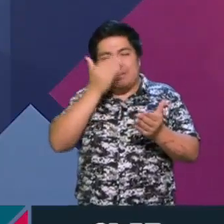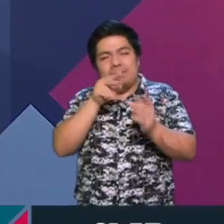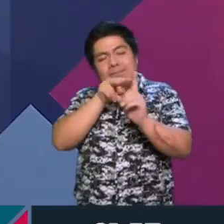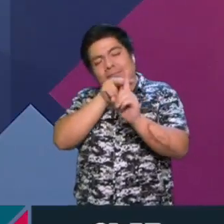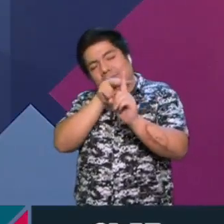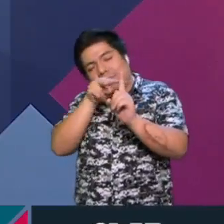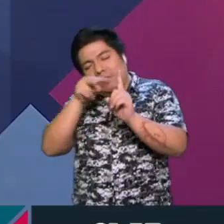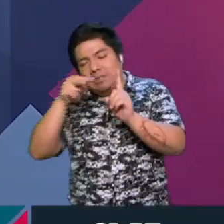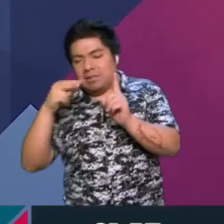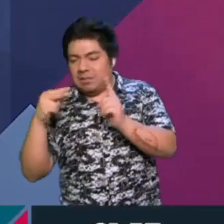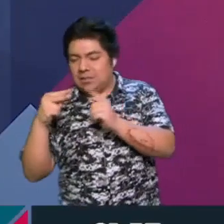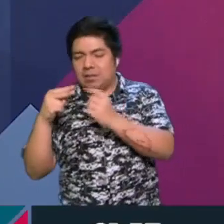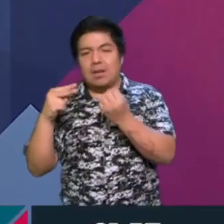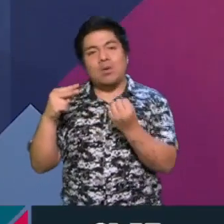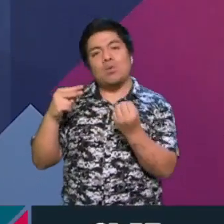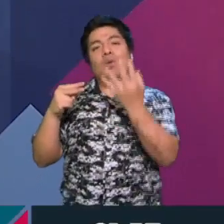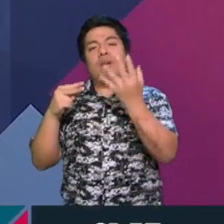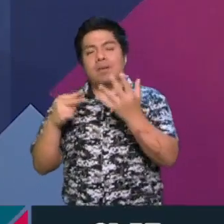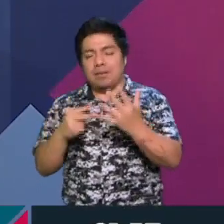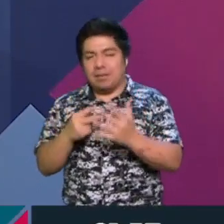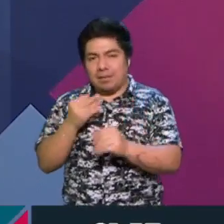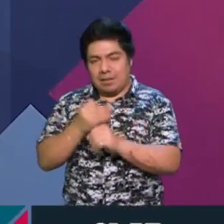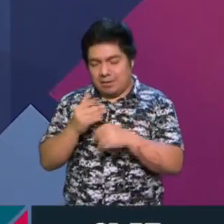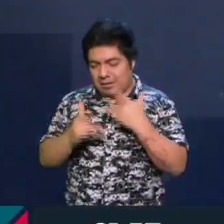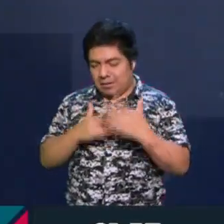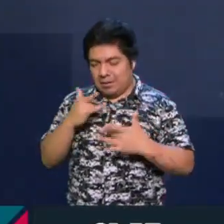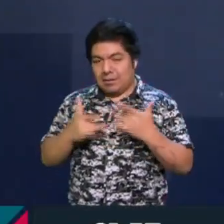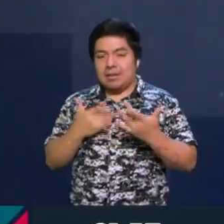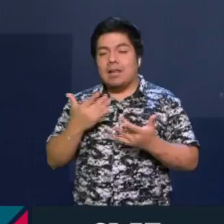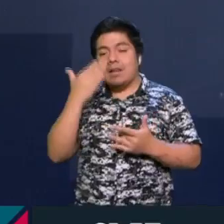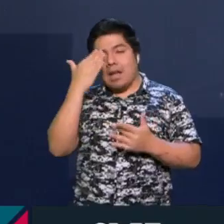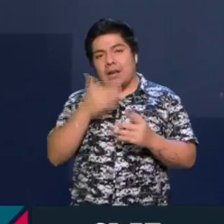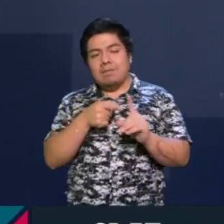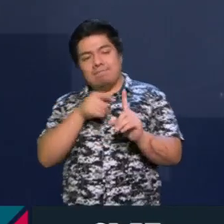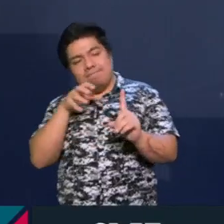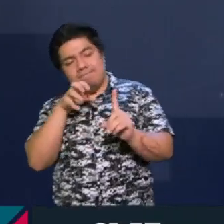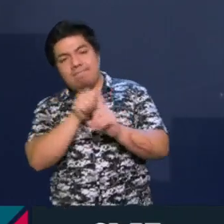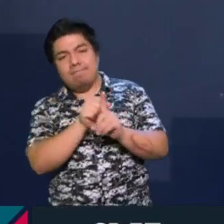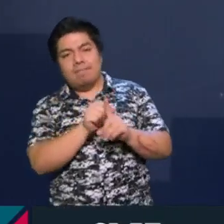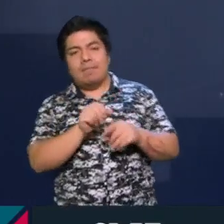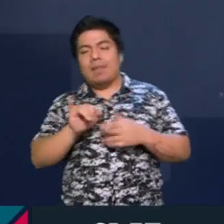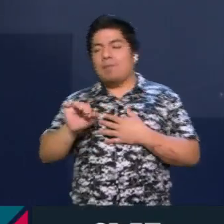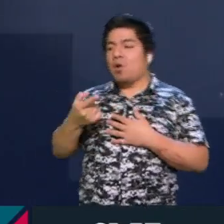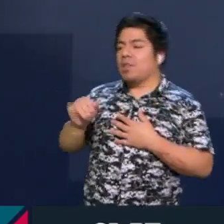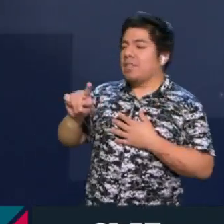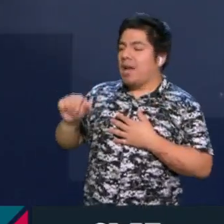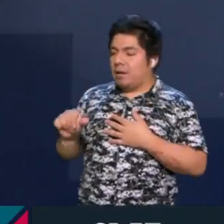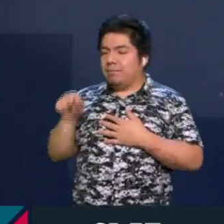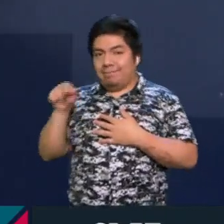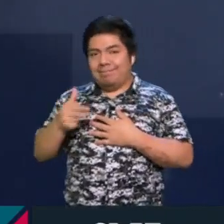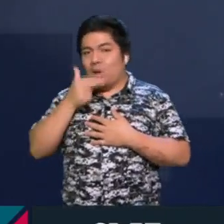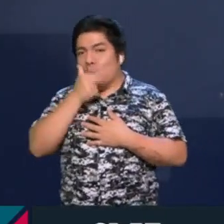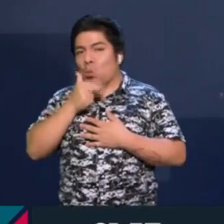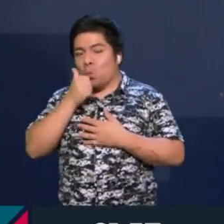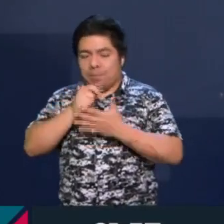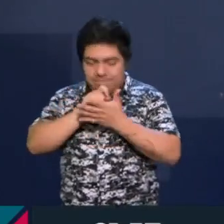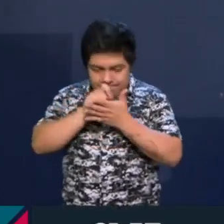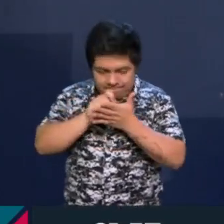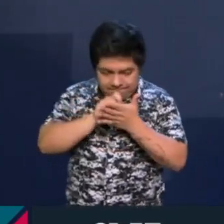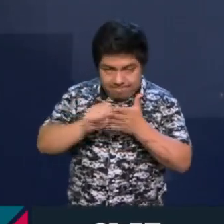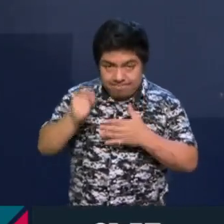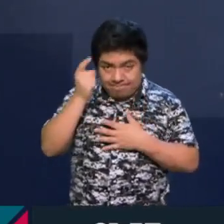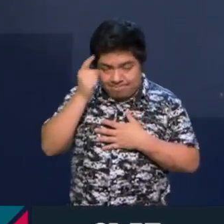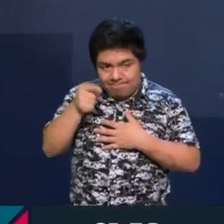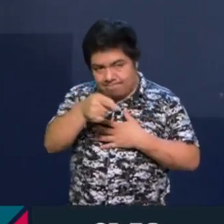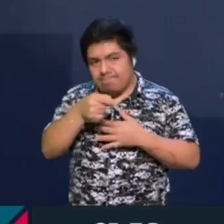perspectiva distinta sobre lo que ocurre hoy en día. Claro, ahora el objetivo de Ibargüengoitia, justamente con estas expresiones políticas